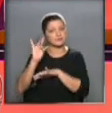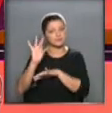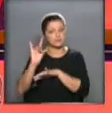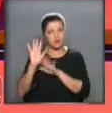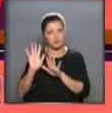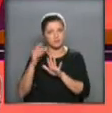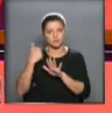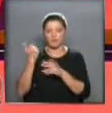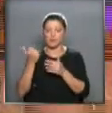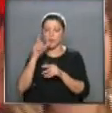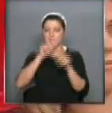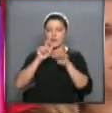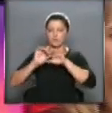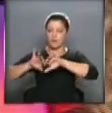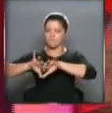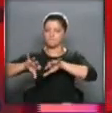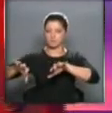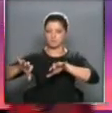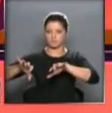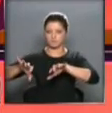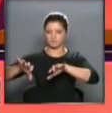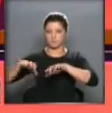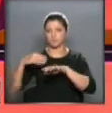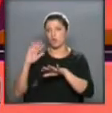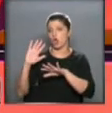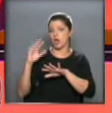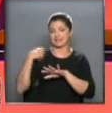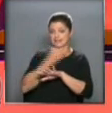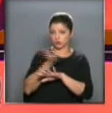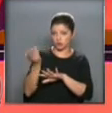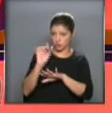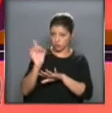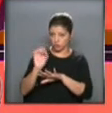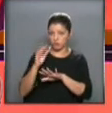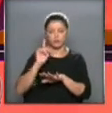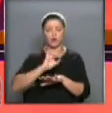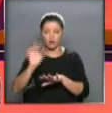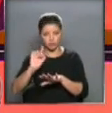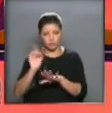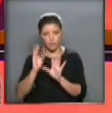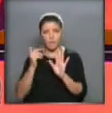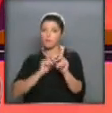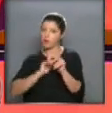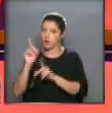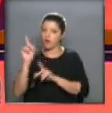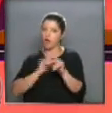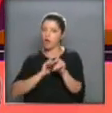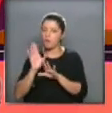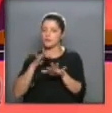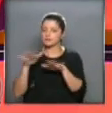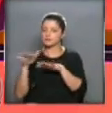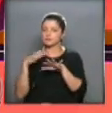la gente lo hace alejar. Que no es el todo, ¿no? No, obviamente que no, pero salen casos que la verdad que es